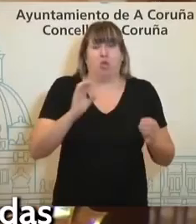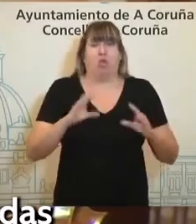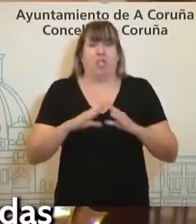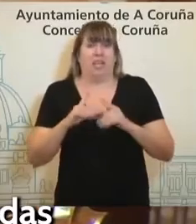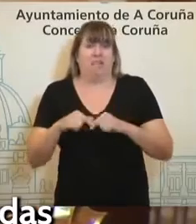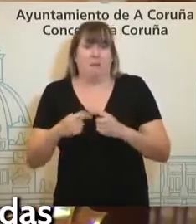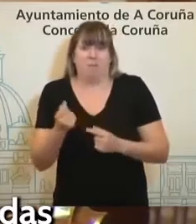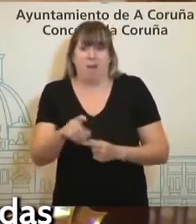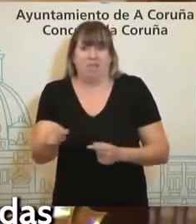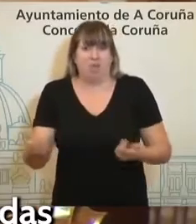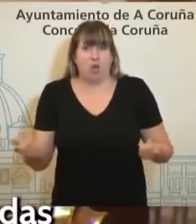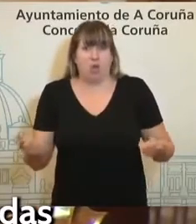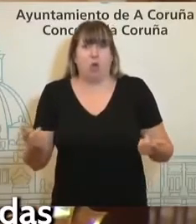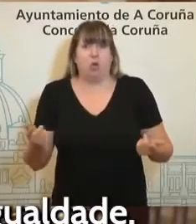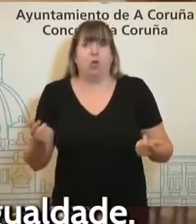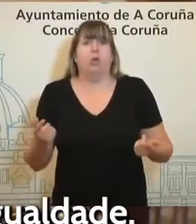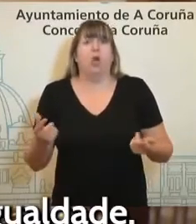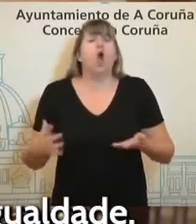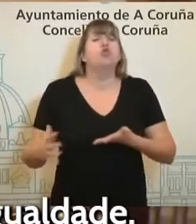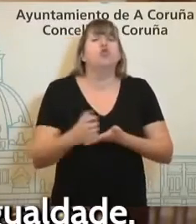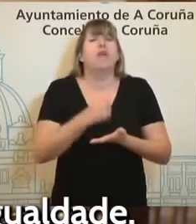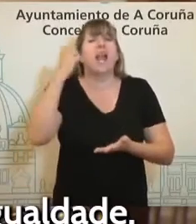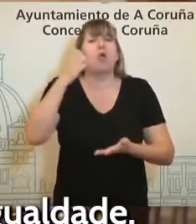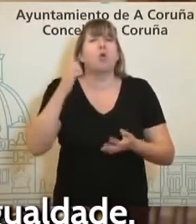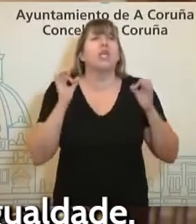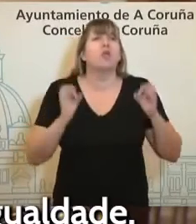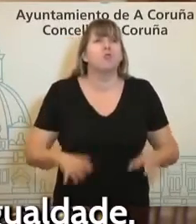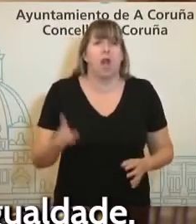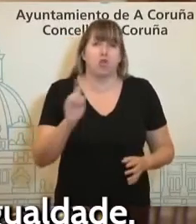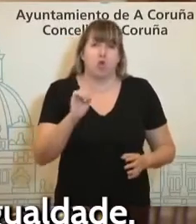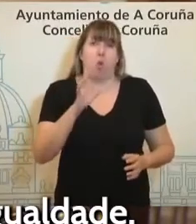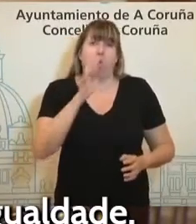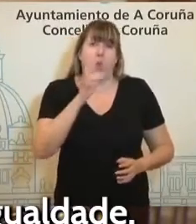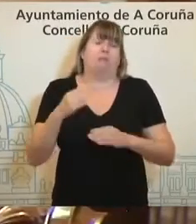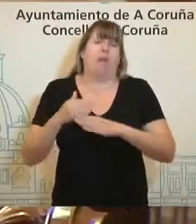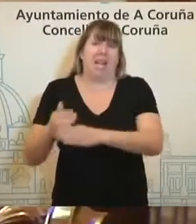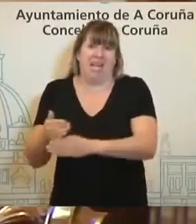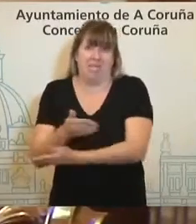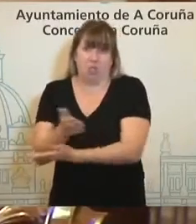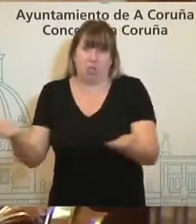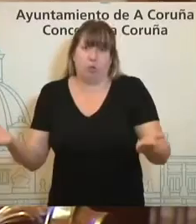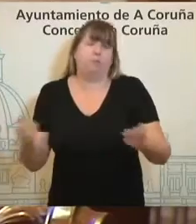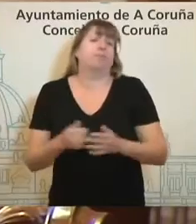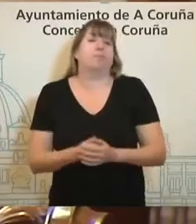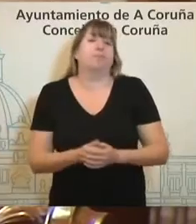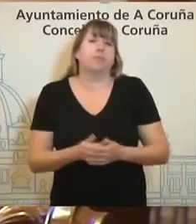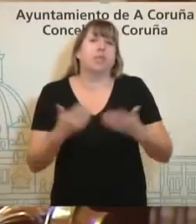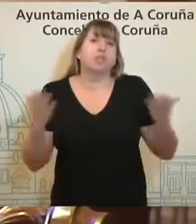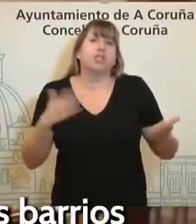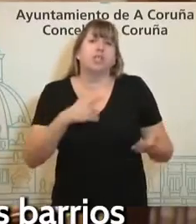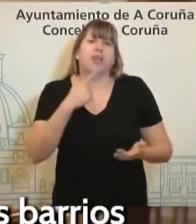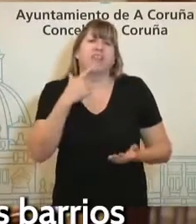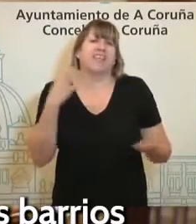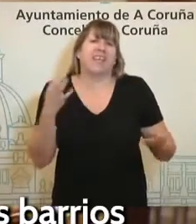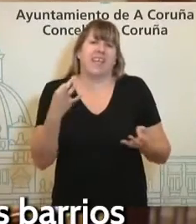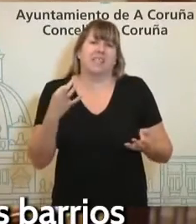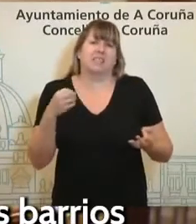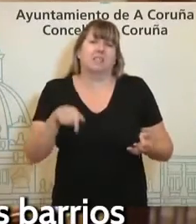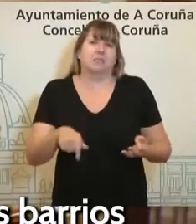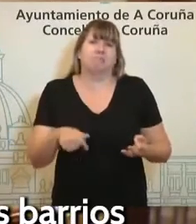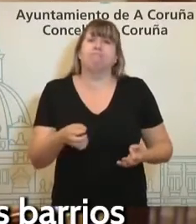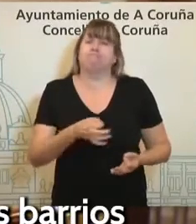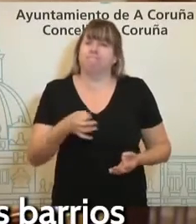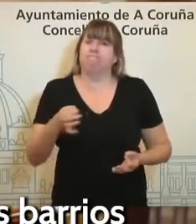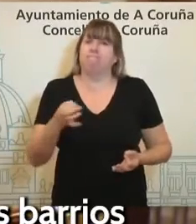Coruña. Non en todas, porque na Coruña está medrando a desigualdade. O que eu quero dicir con isto é que efectivamente fai